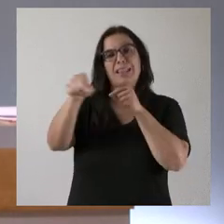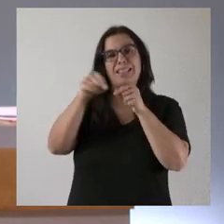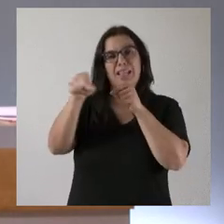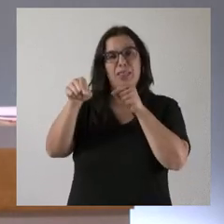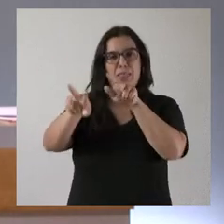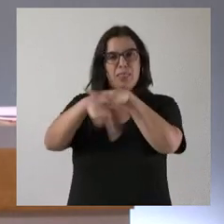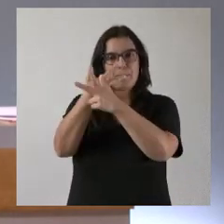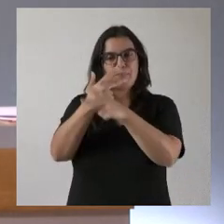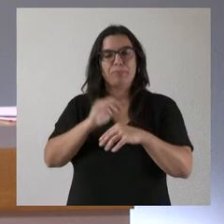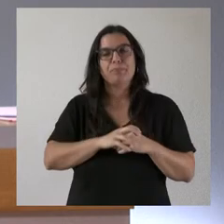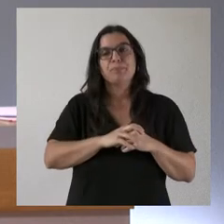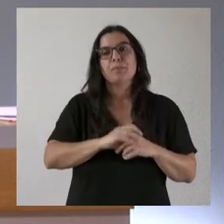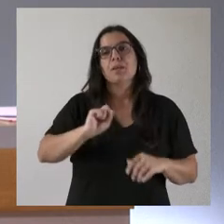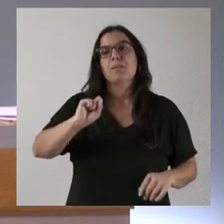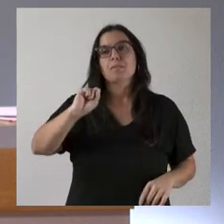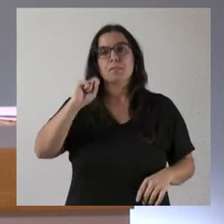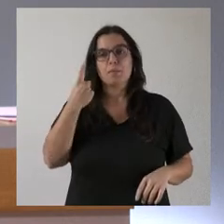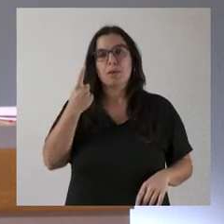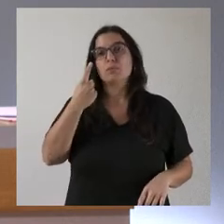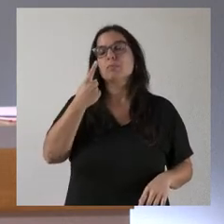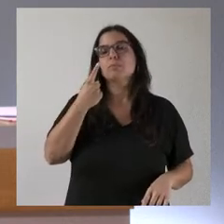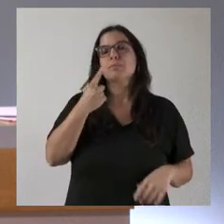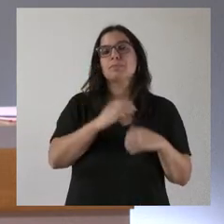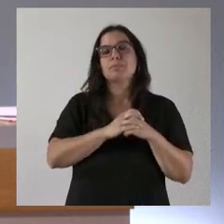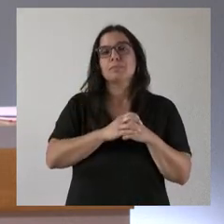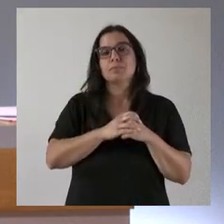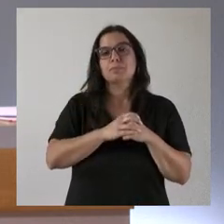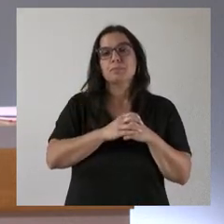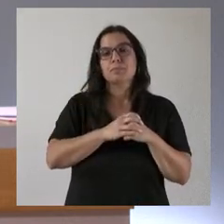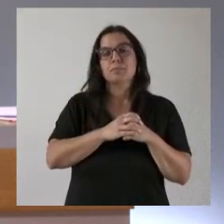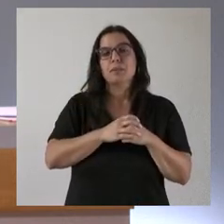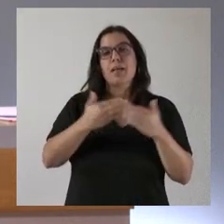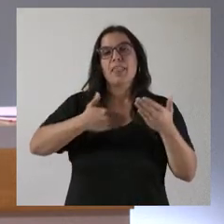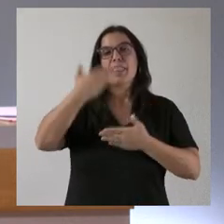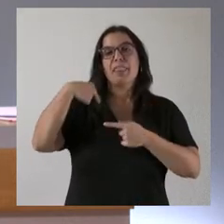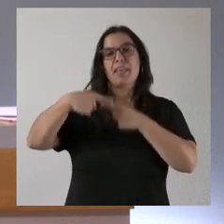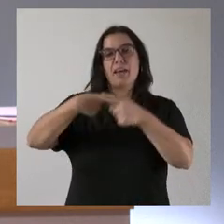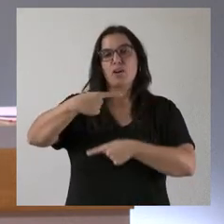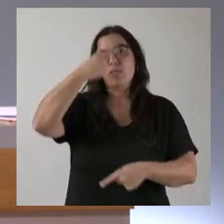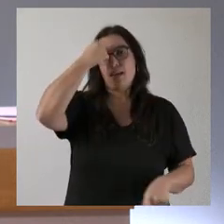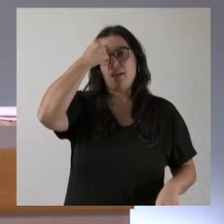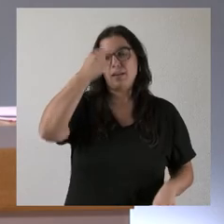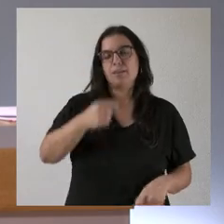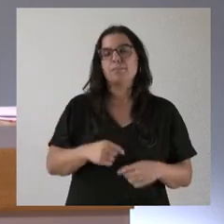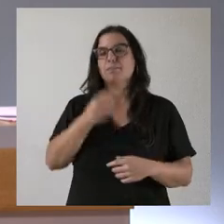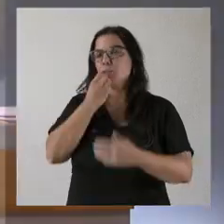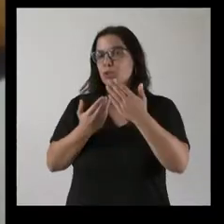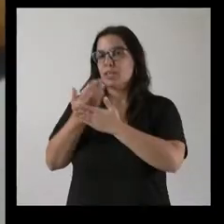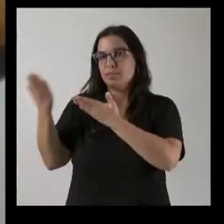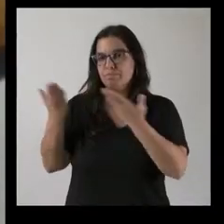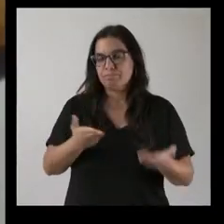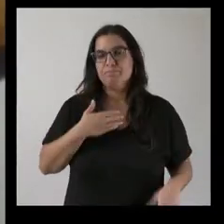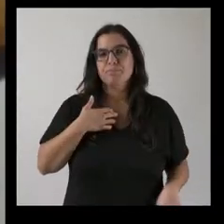telemática hoy lo vamos a iniciar en Ávila con Beatriz Más de diario de Ávila cuando quieras Beatriz Buenos días adelante